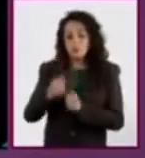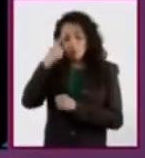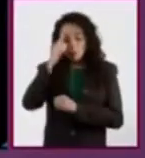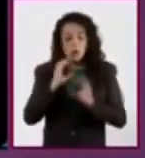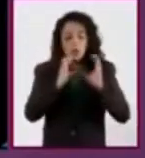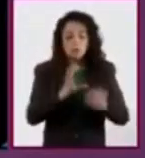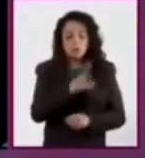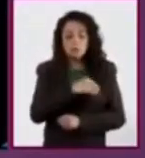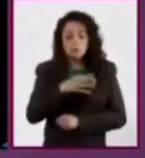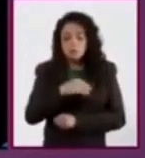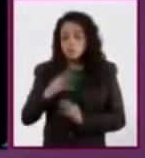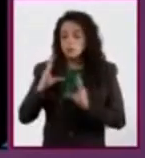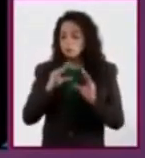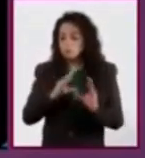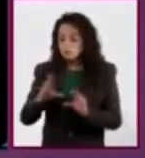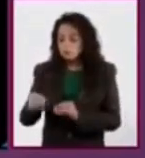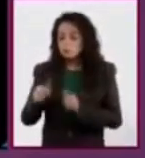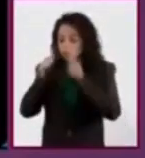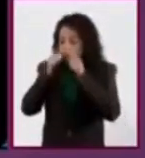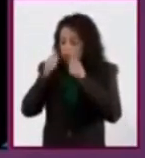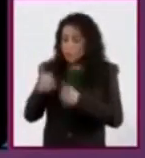atendiendo todos los quehaceres del hogar.